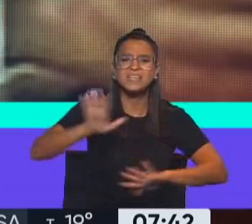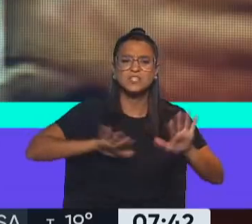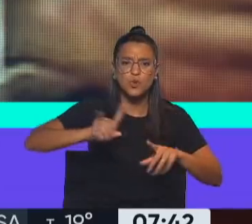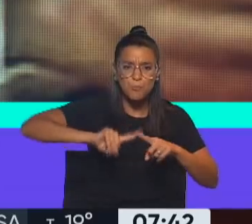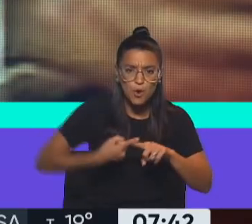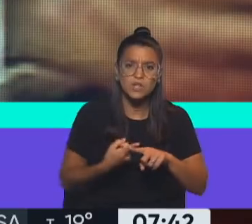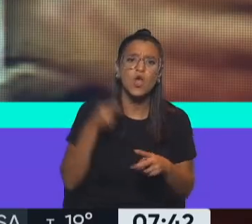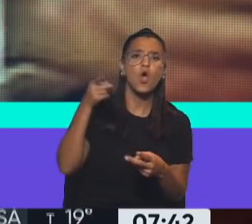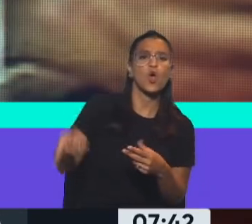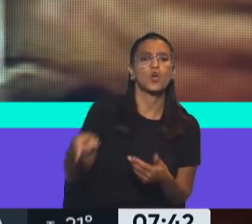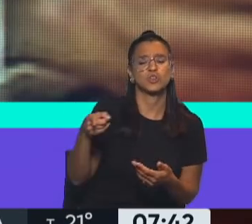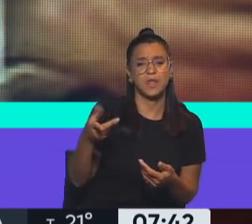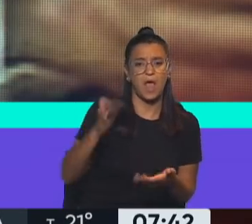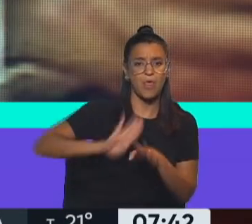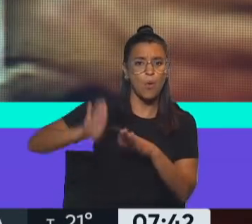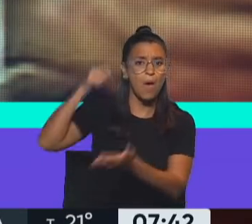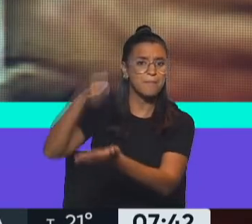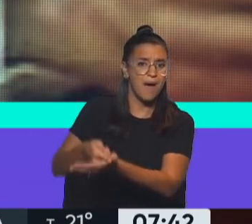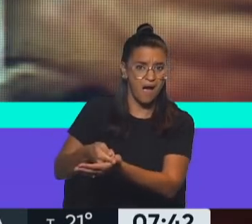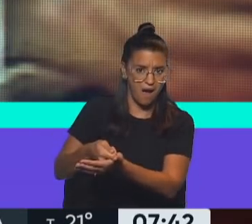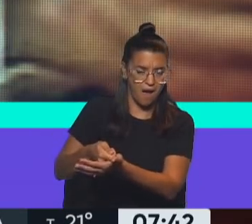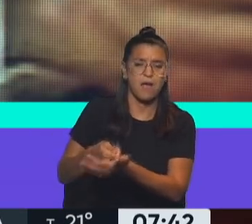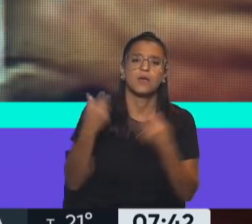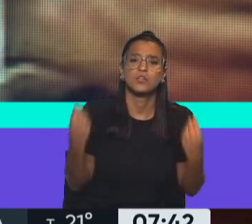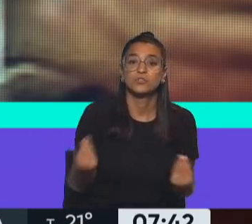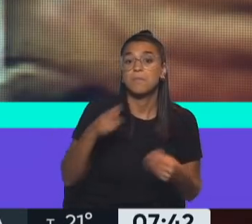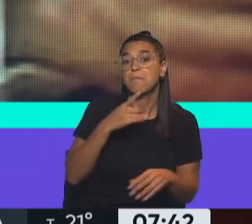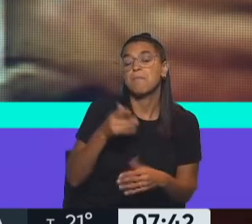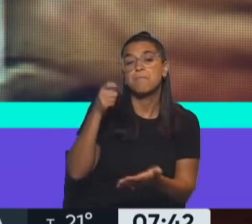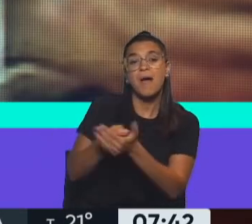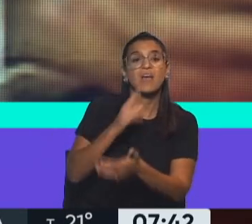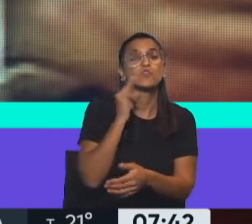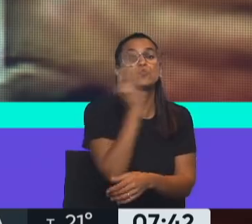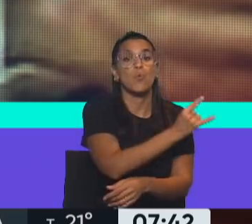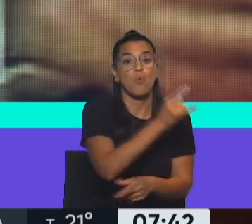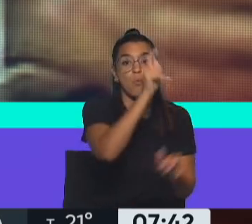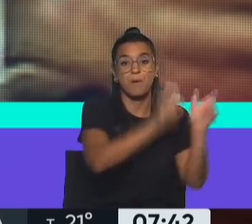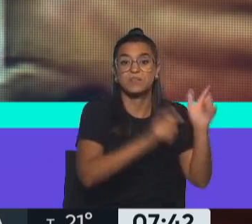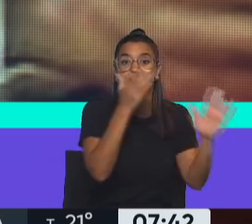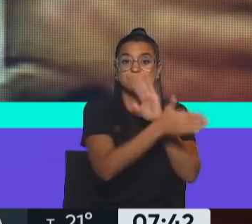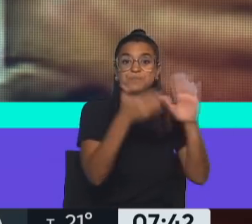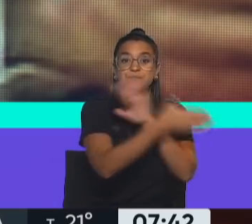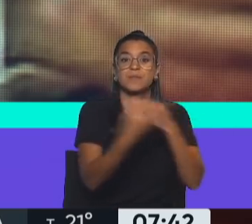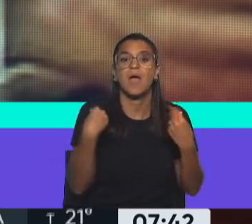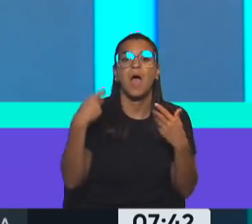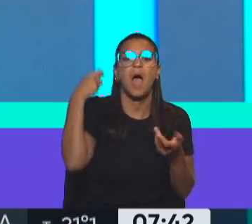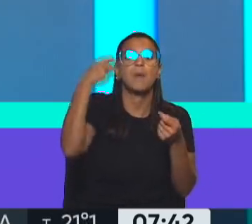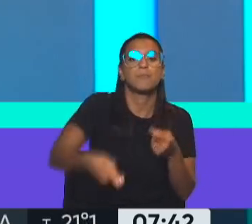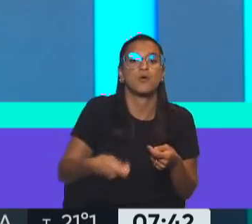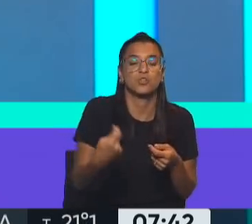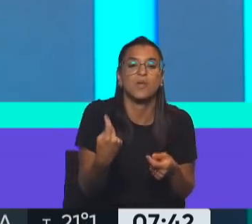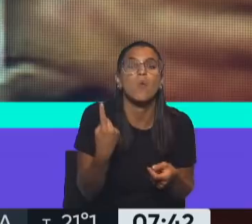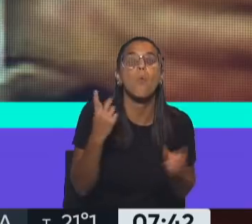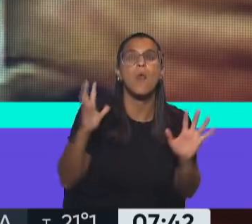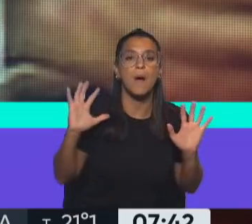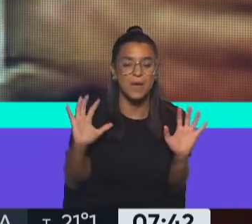están en contra del pago de la deuda y que han planteado que la paguen aquellos que la han fugado y usaron una palabra también clave, aporte